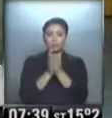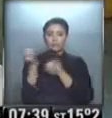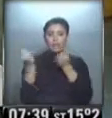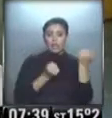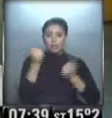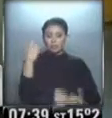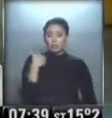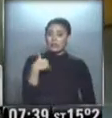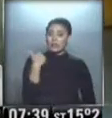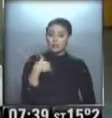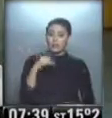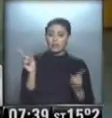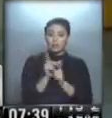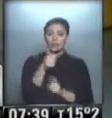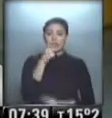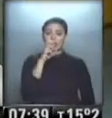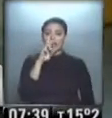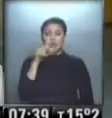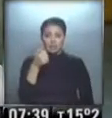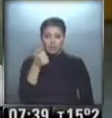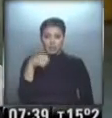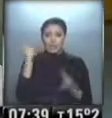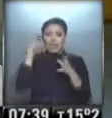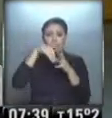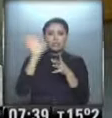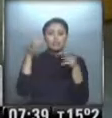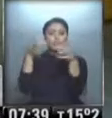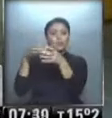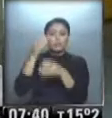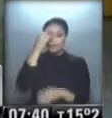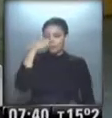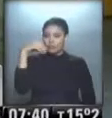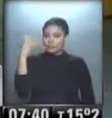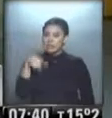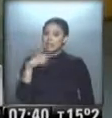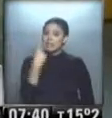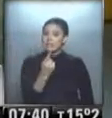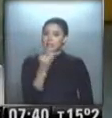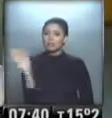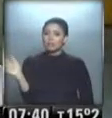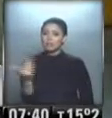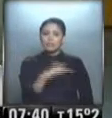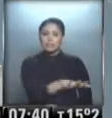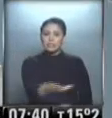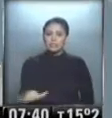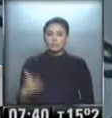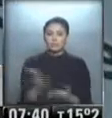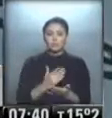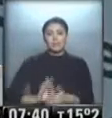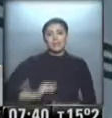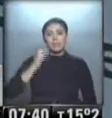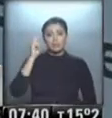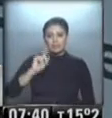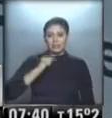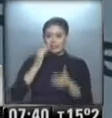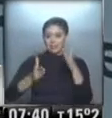de la república argentina acara es la entidad que nuclea a las concesionarias oficiales confirma las expectativas del sector de cerrar el 2013 con